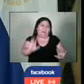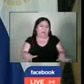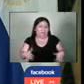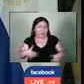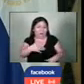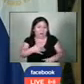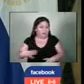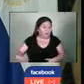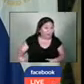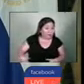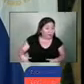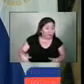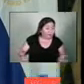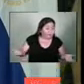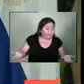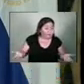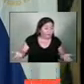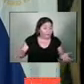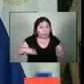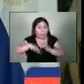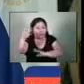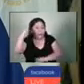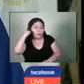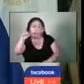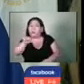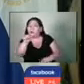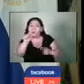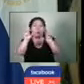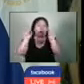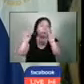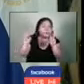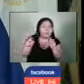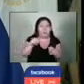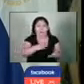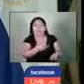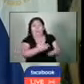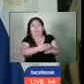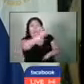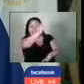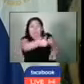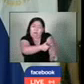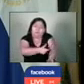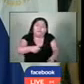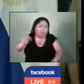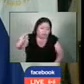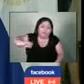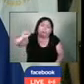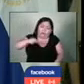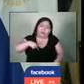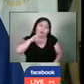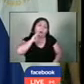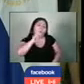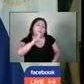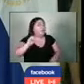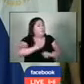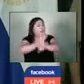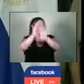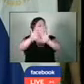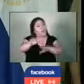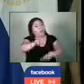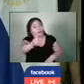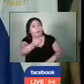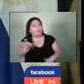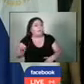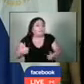será que habrán otras prioridades para hacer que no sea un hospital veterinario? Bueno, claro, hay muchísimas cosas que estamos haciendo también.